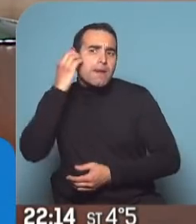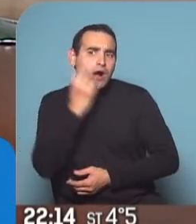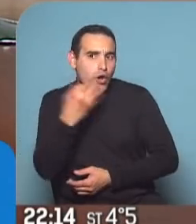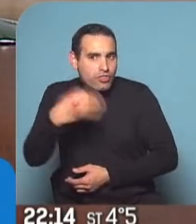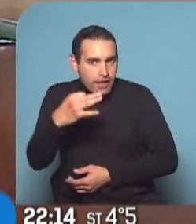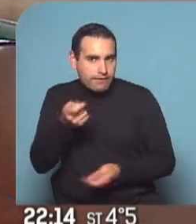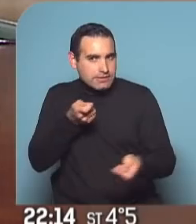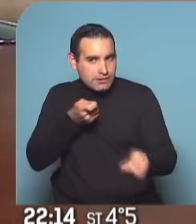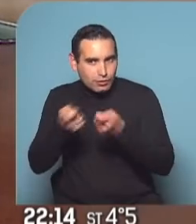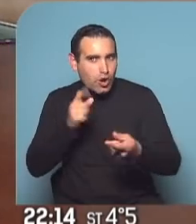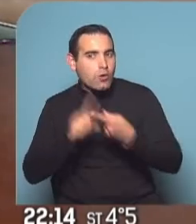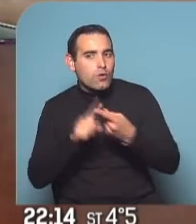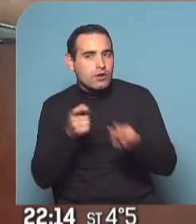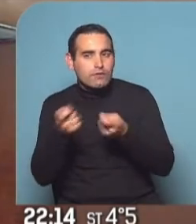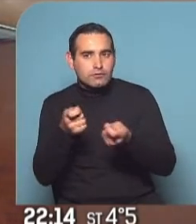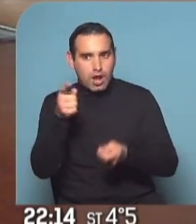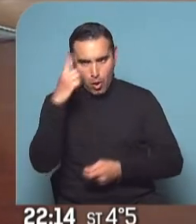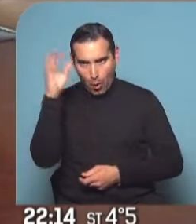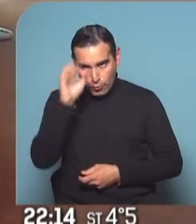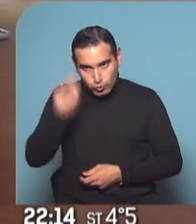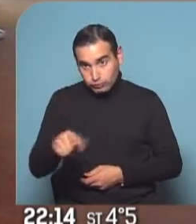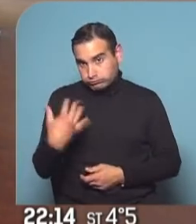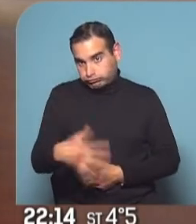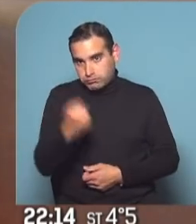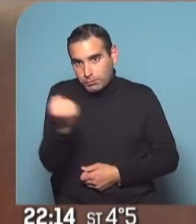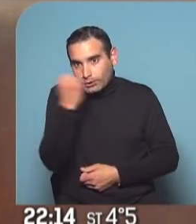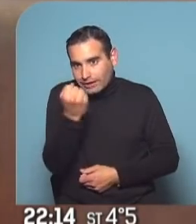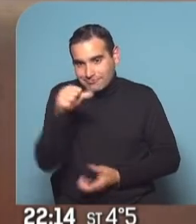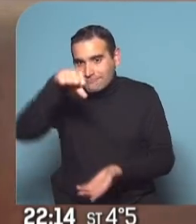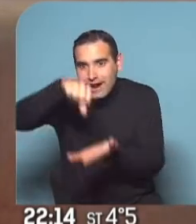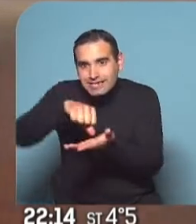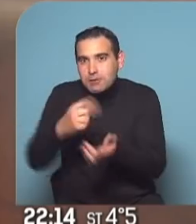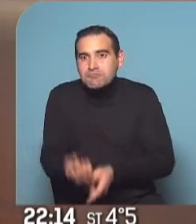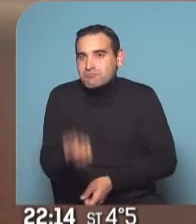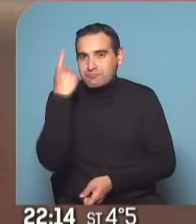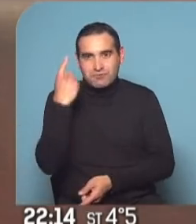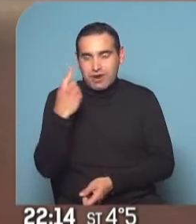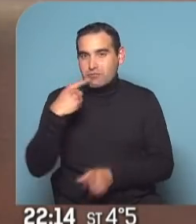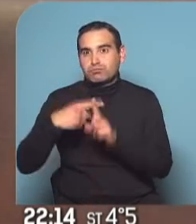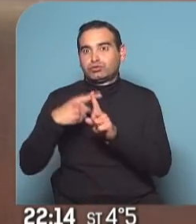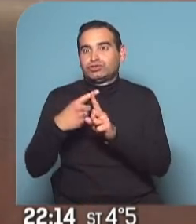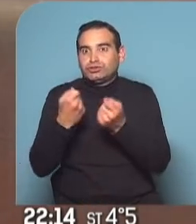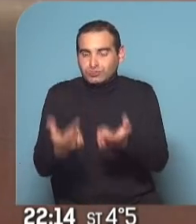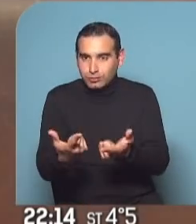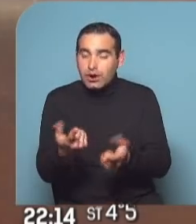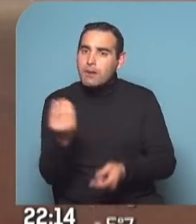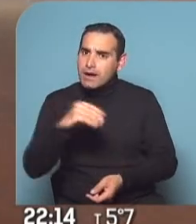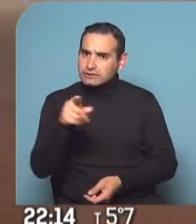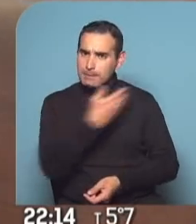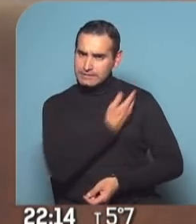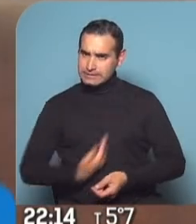dicho, su opinión pesa mucho justamente porque su país es el principal beneficiario, pero al mismo tiempo es un presidente